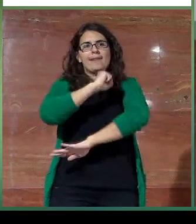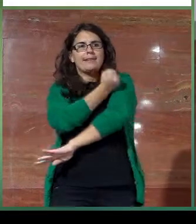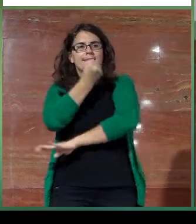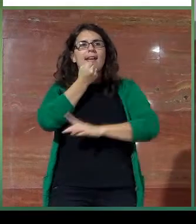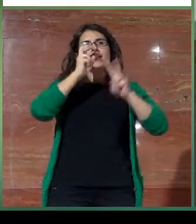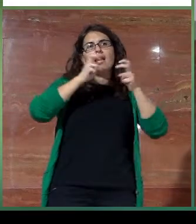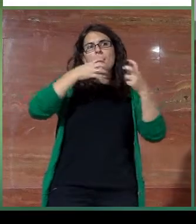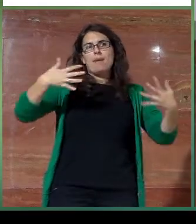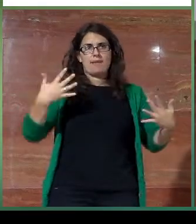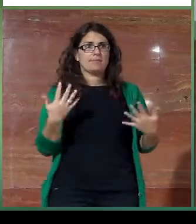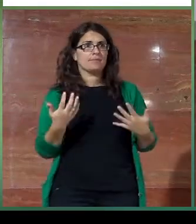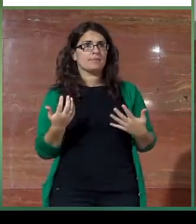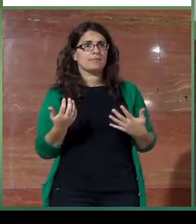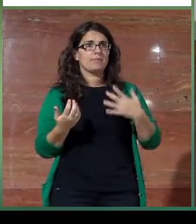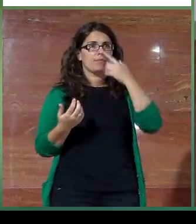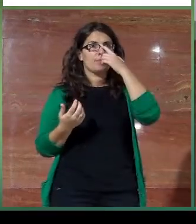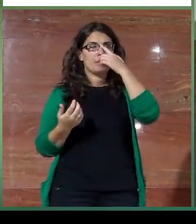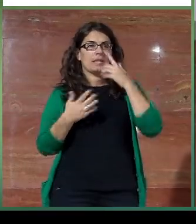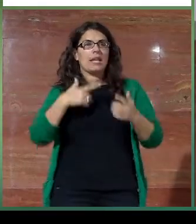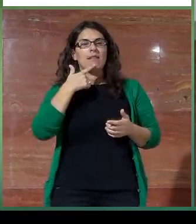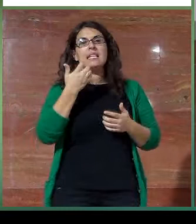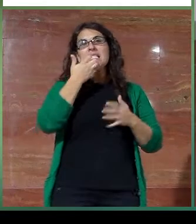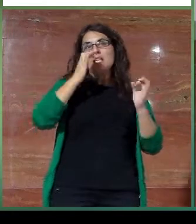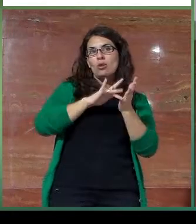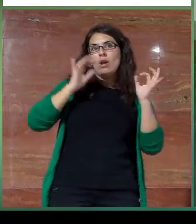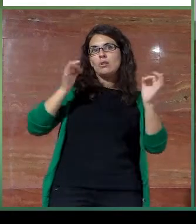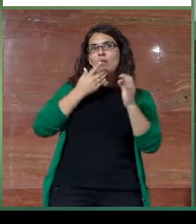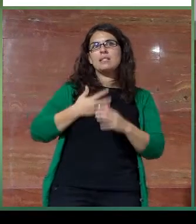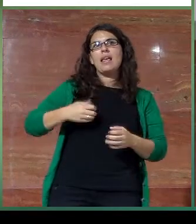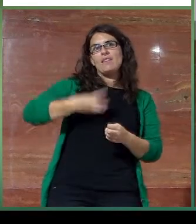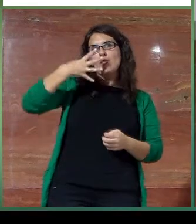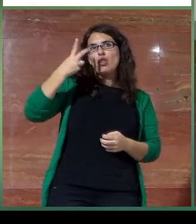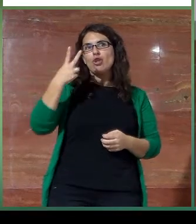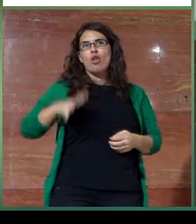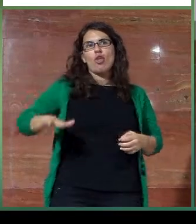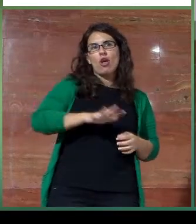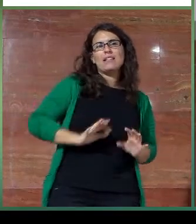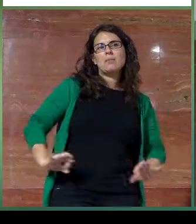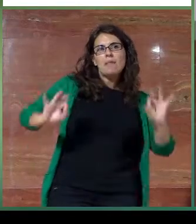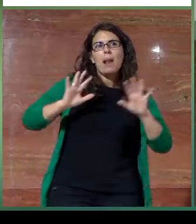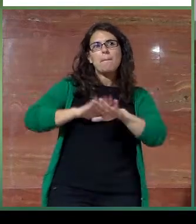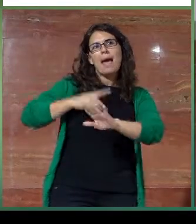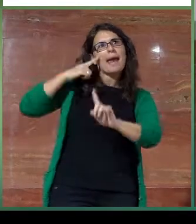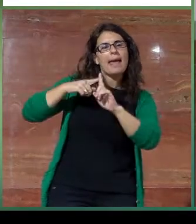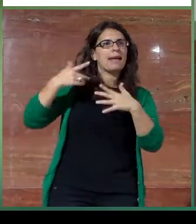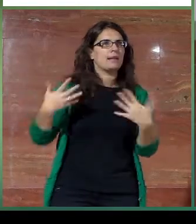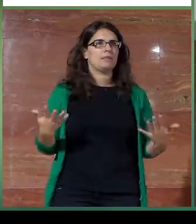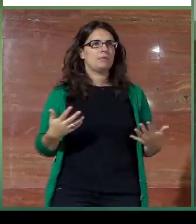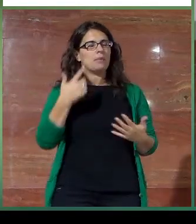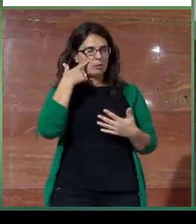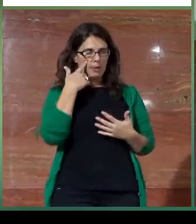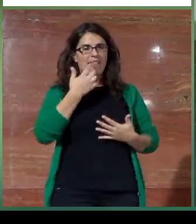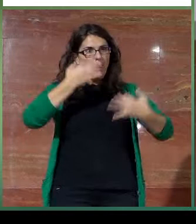tal. Pondremos 2 zonas del edificio. Vamos a ver. Si de verdad queremos ayudar a la